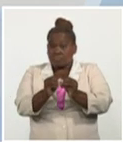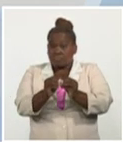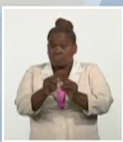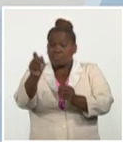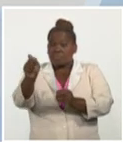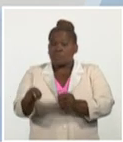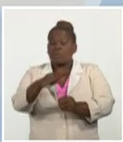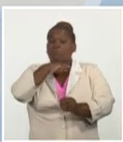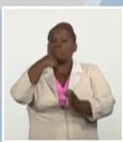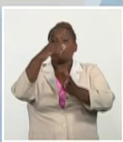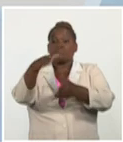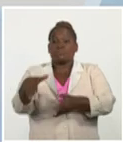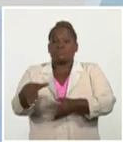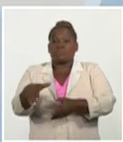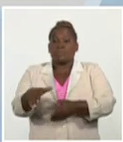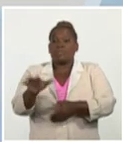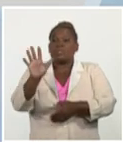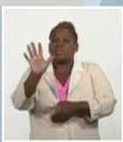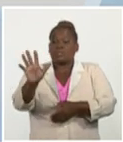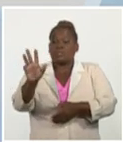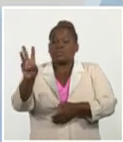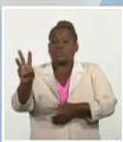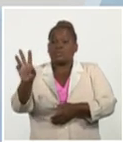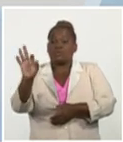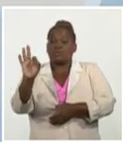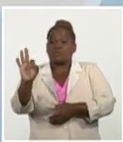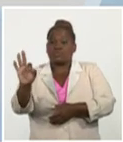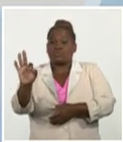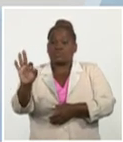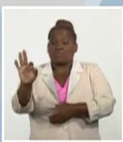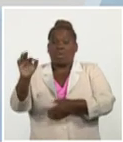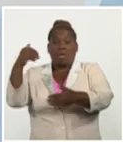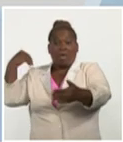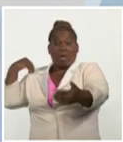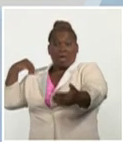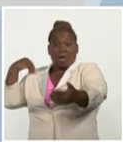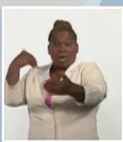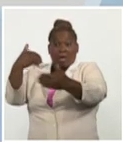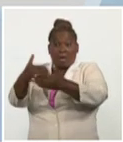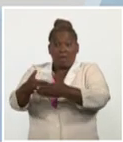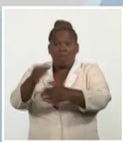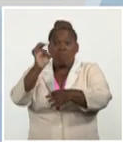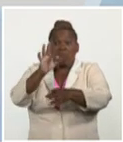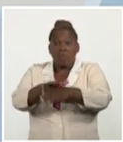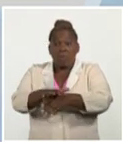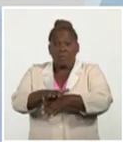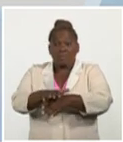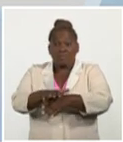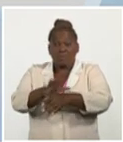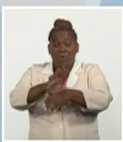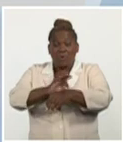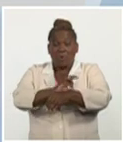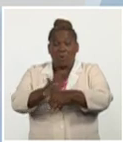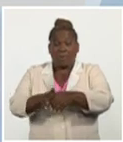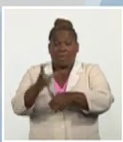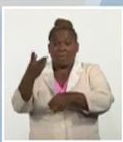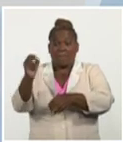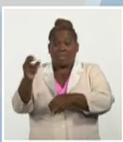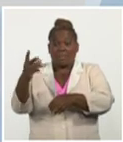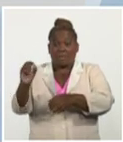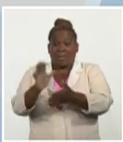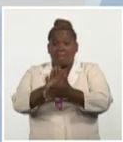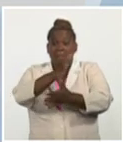fallecidos es de 538 desde que comenzó la pandemia a transmitirse en nuestro